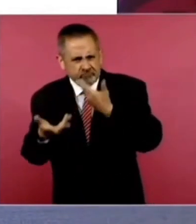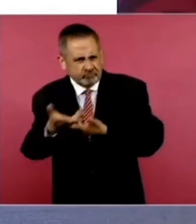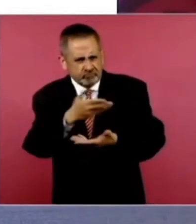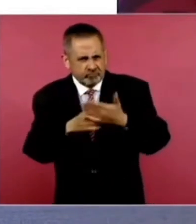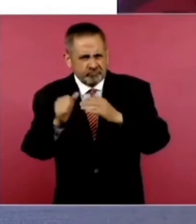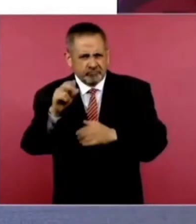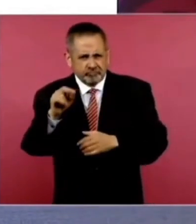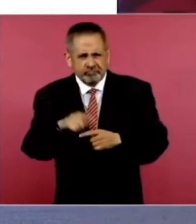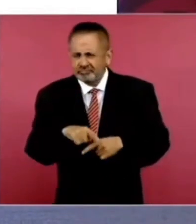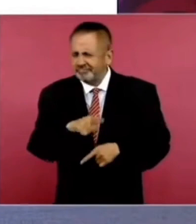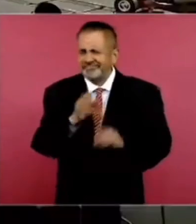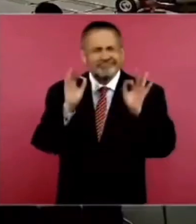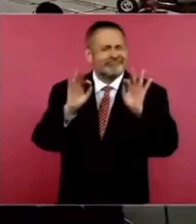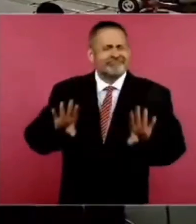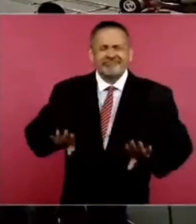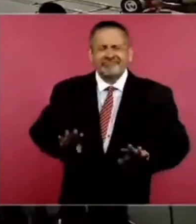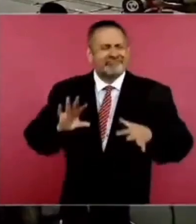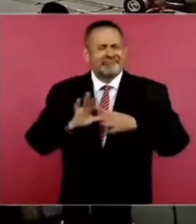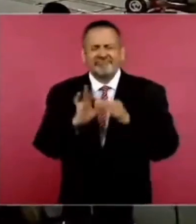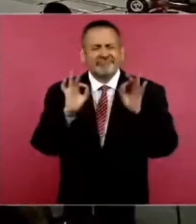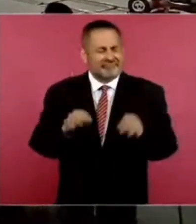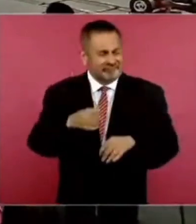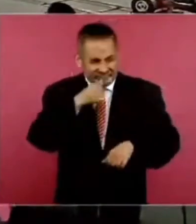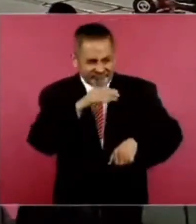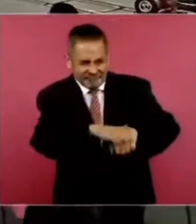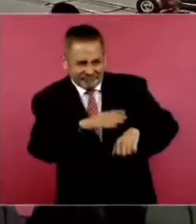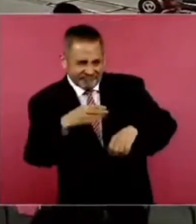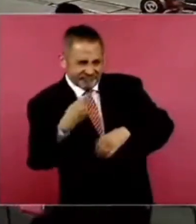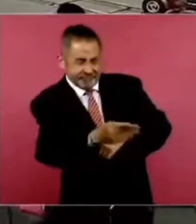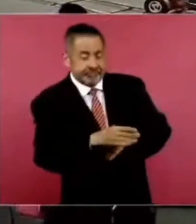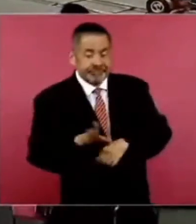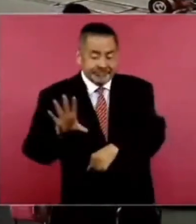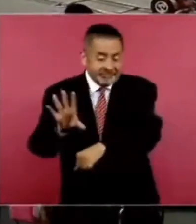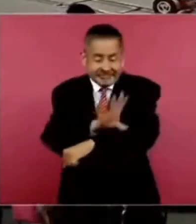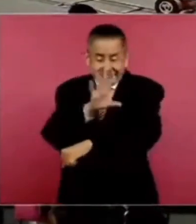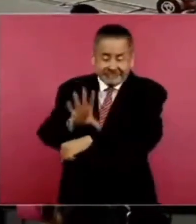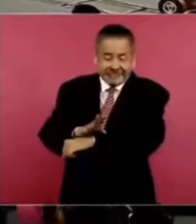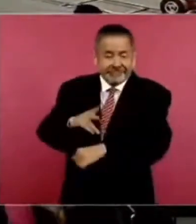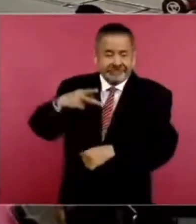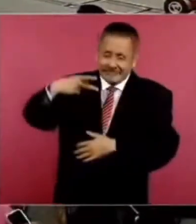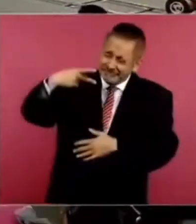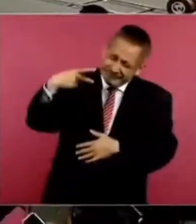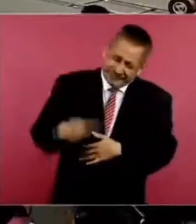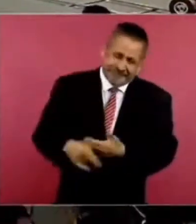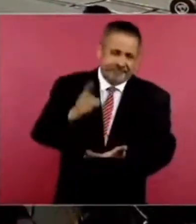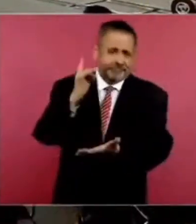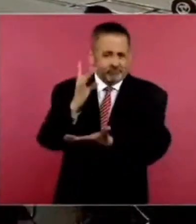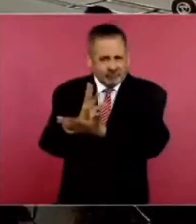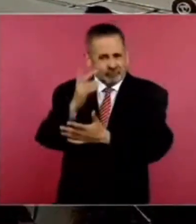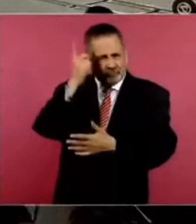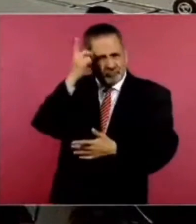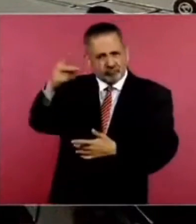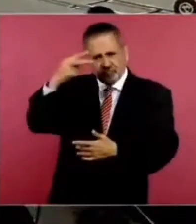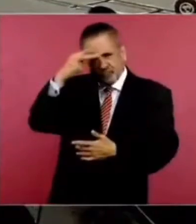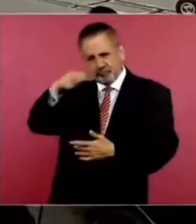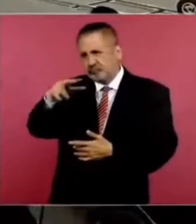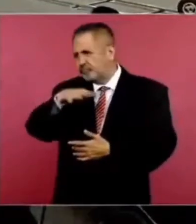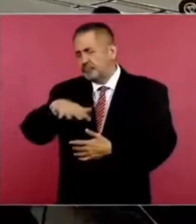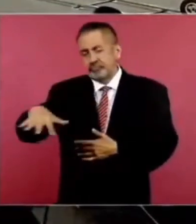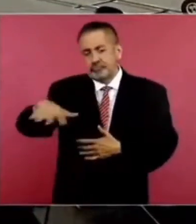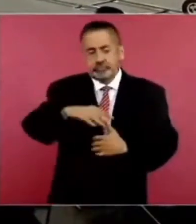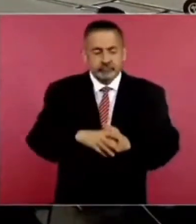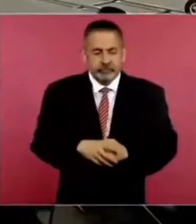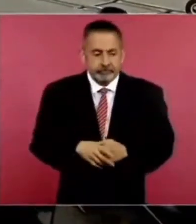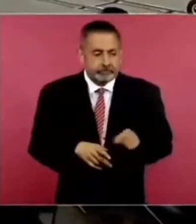revisión. Bueno, está perfecto. Les devuelvo la energía eléctrica que es de la exclusiva propiedad de la nación. Pero no